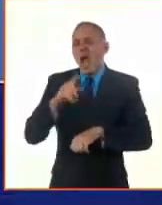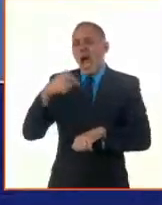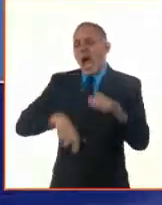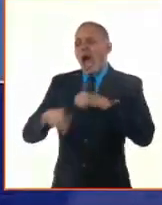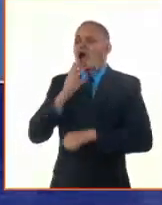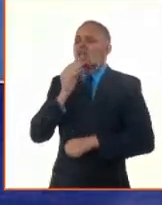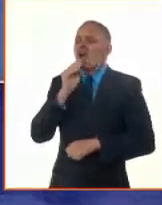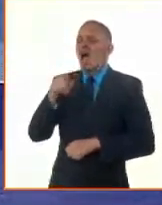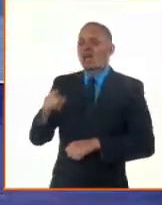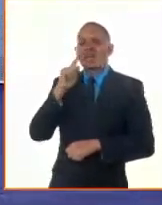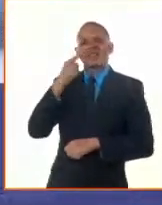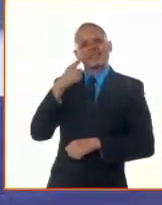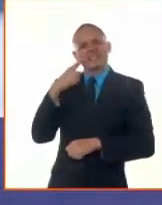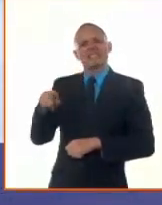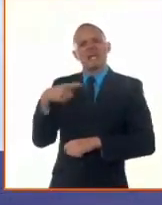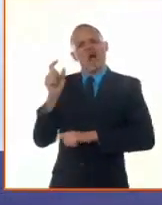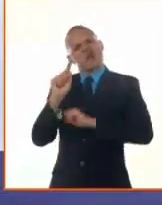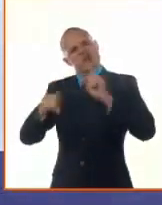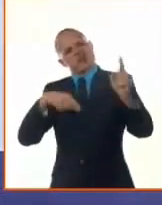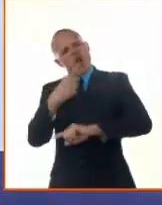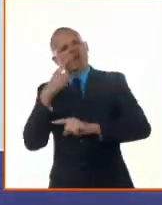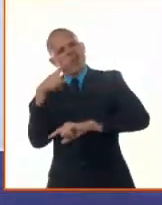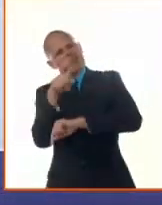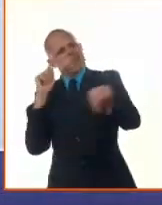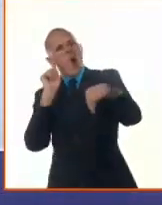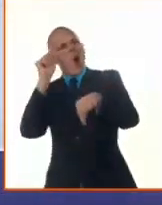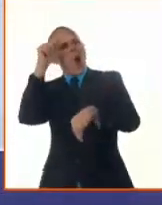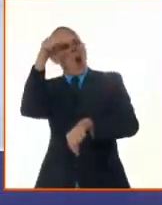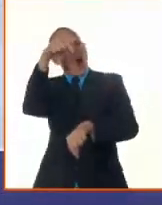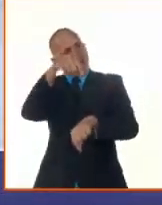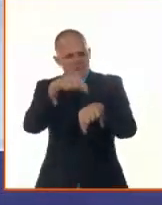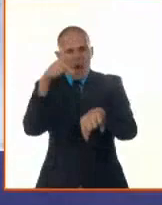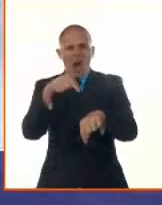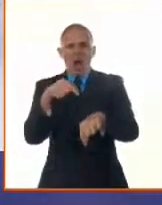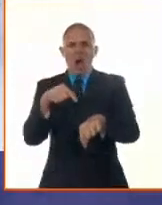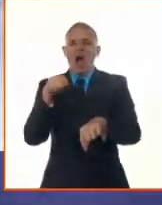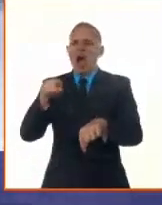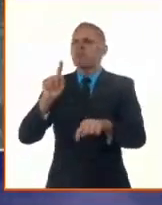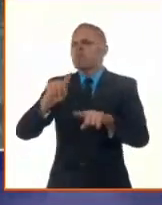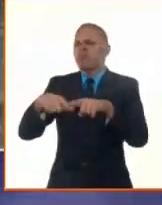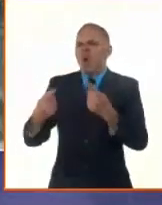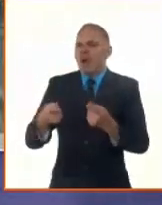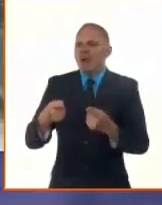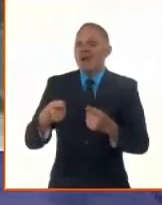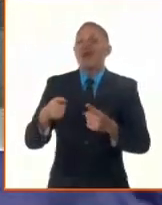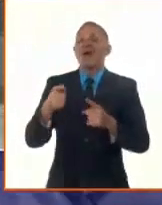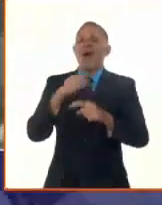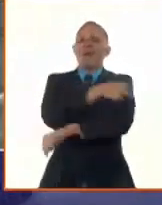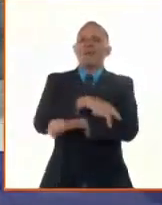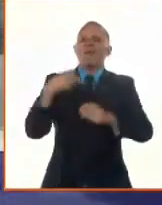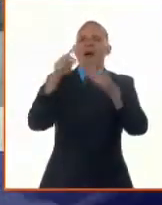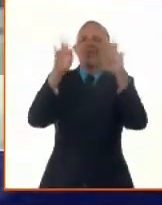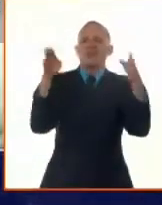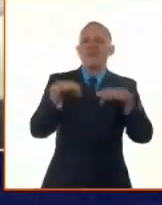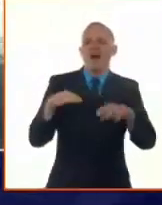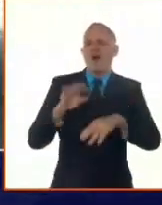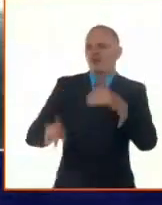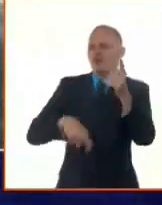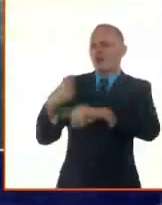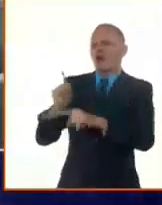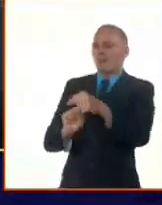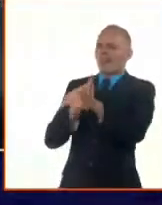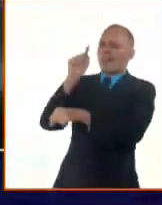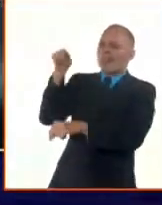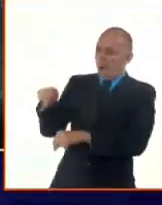treintena de cohetes lanzados desde el Líbano al norte de Israel ayer a plena luz del día varias viviendas resultaron dañadas y una persona